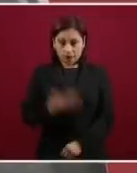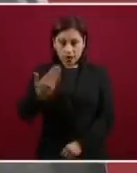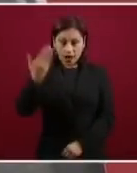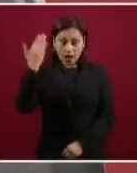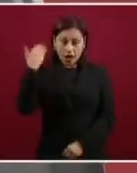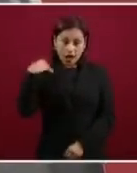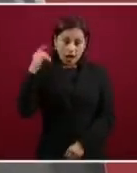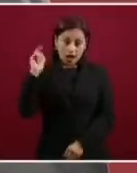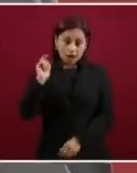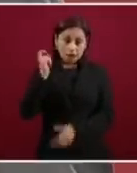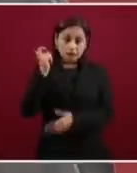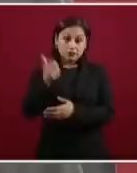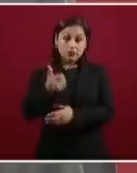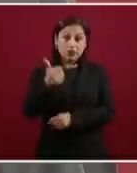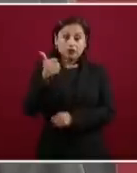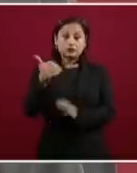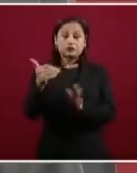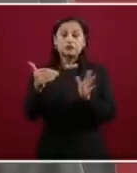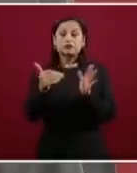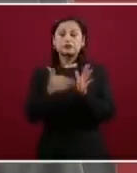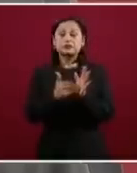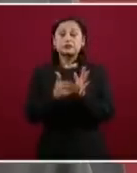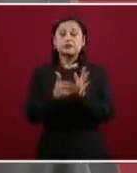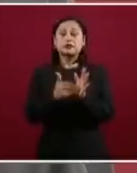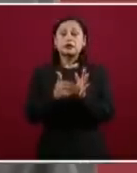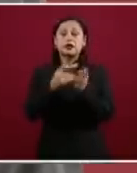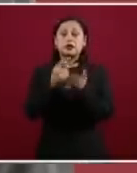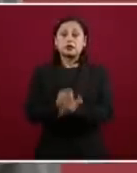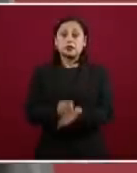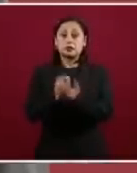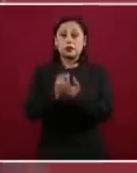6,000 pesos la tonelada de frijol. Ahora